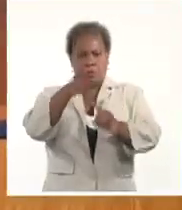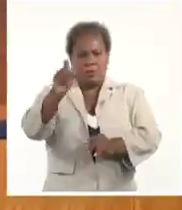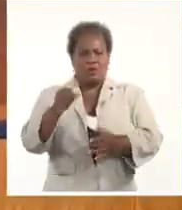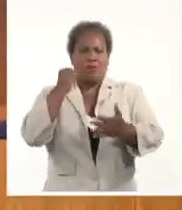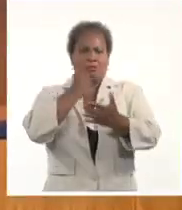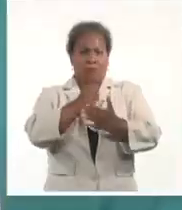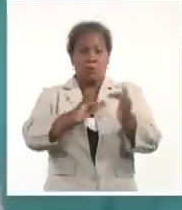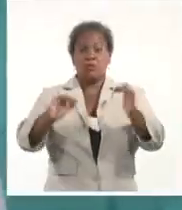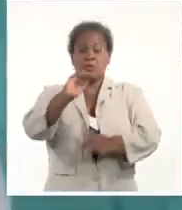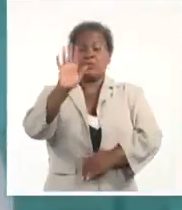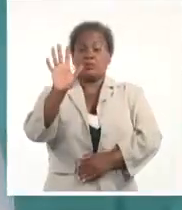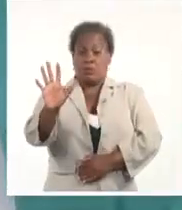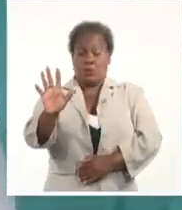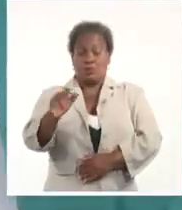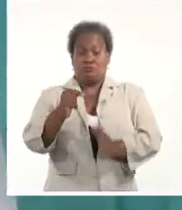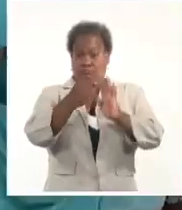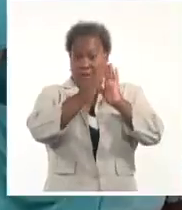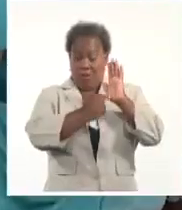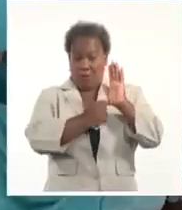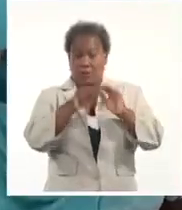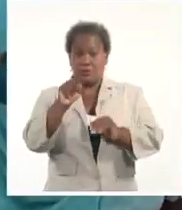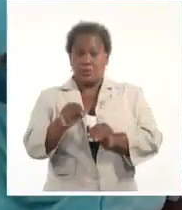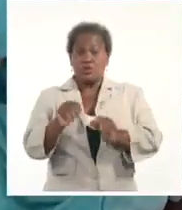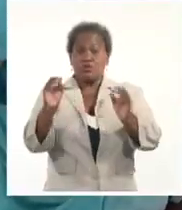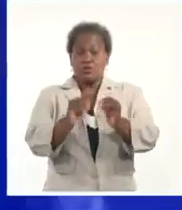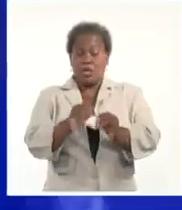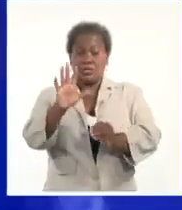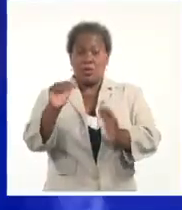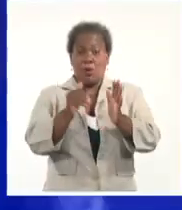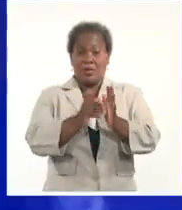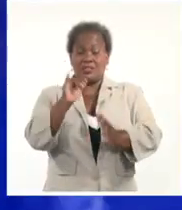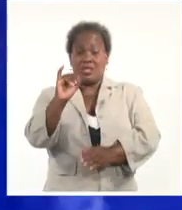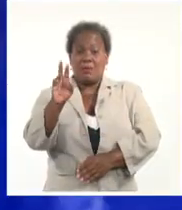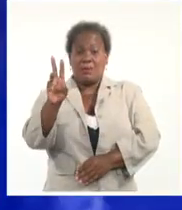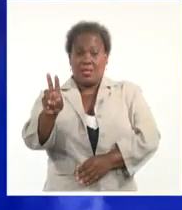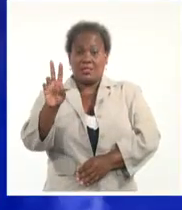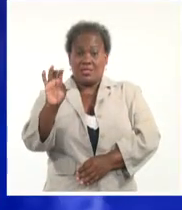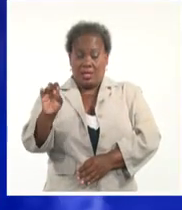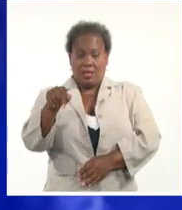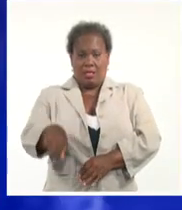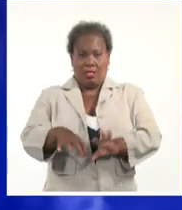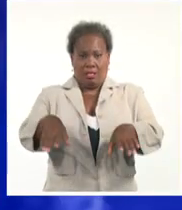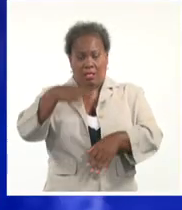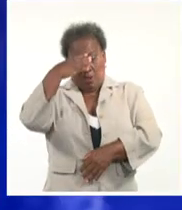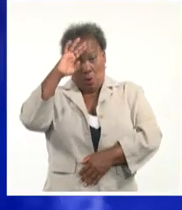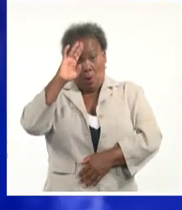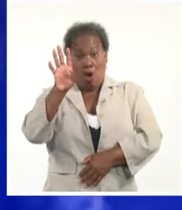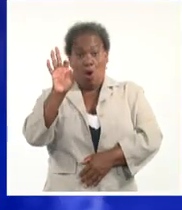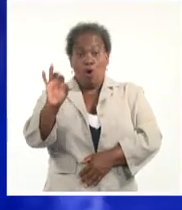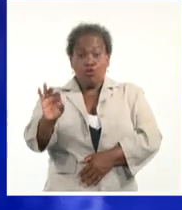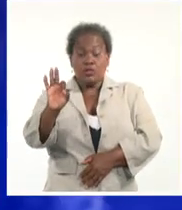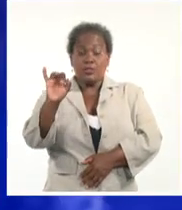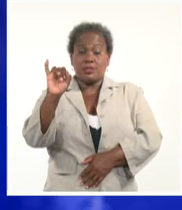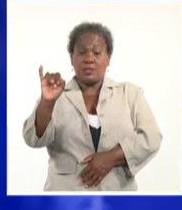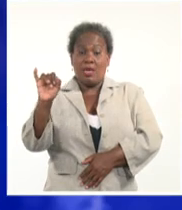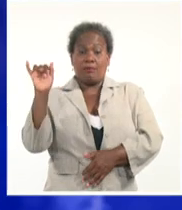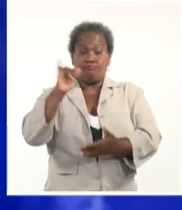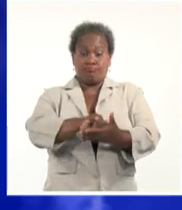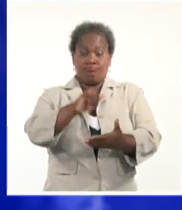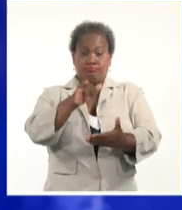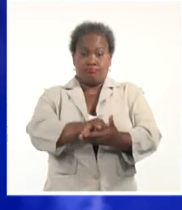del 5. Del total de casos, 5.627 son autóctonos y 86 importados. En cuanto